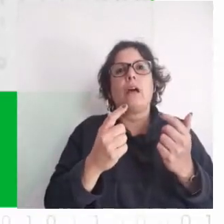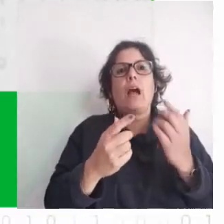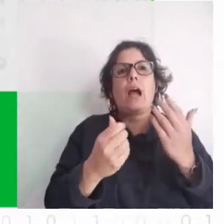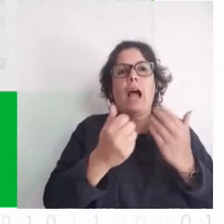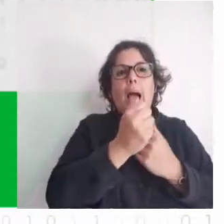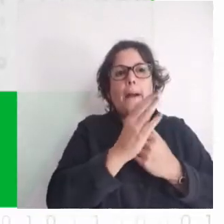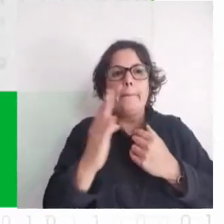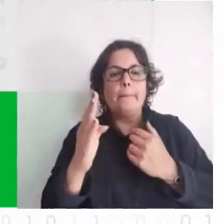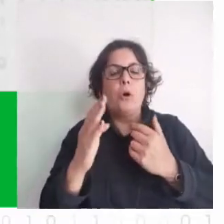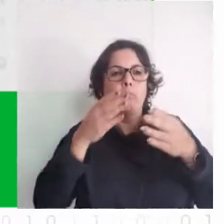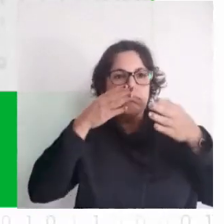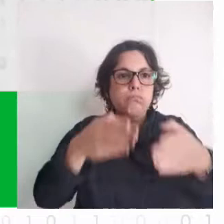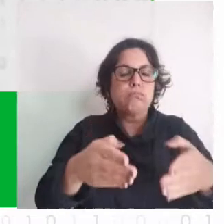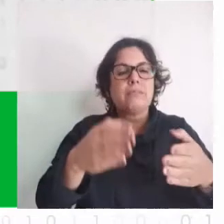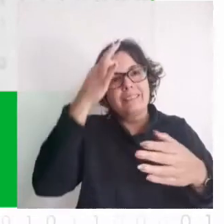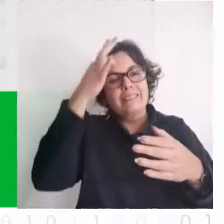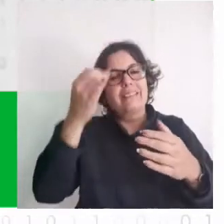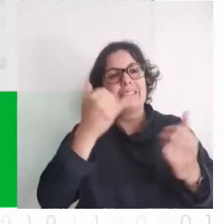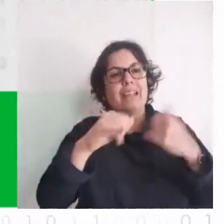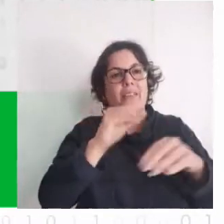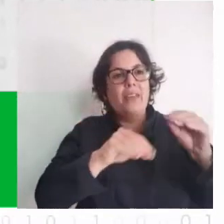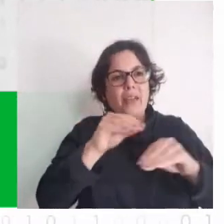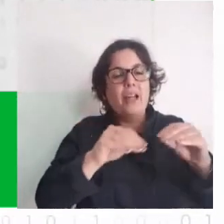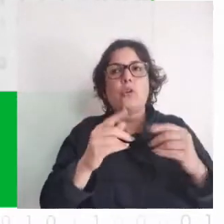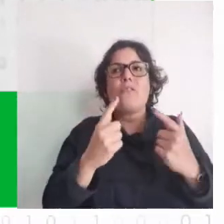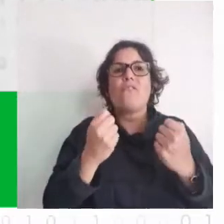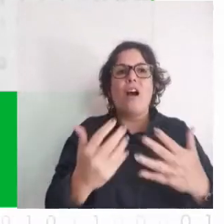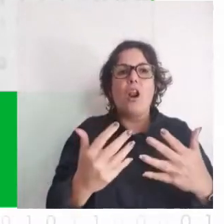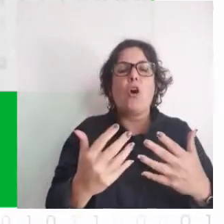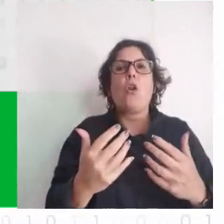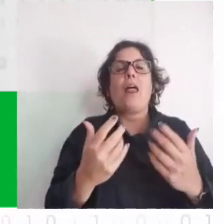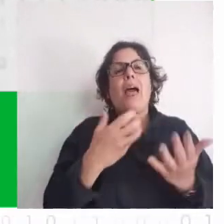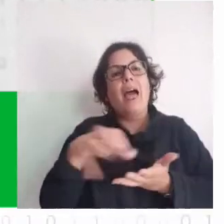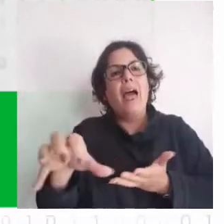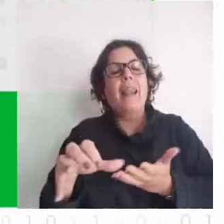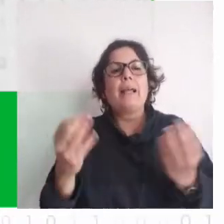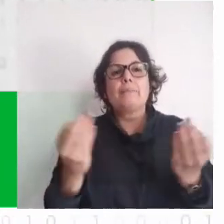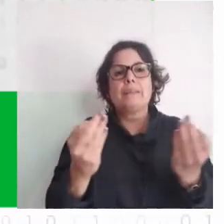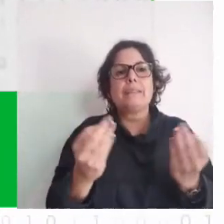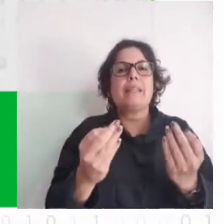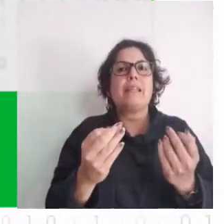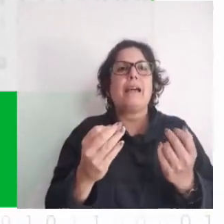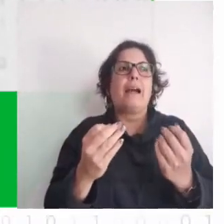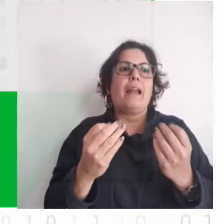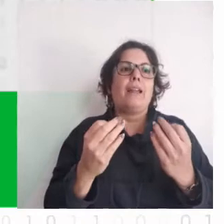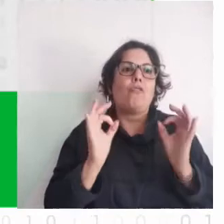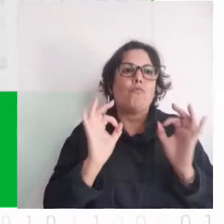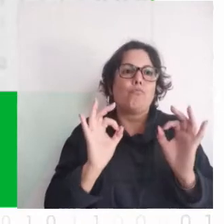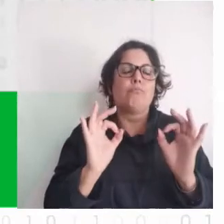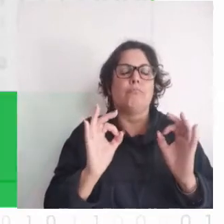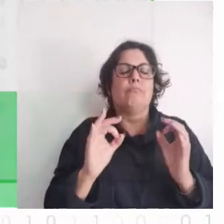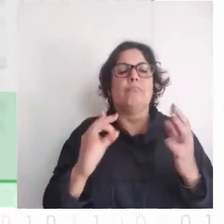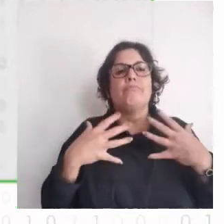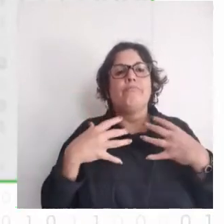aplicaciones de la ciencia de datos que han generado gran valor en un área tan crítica como lo es la salud.